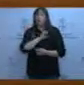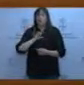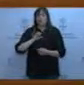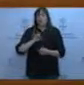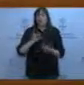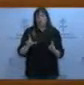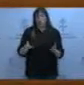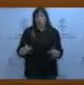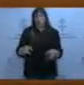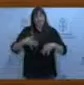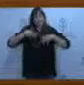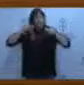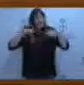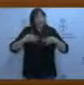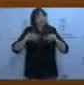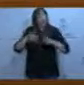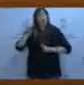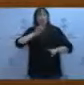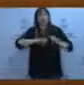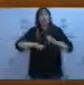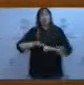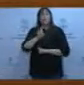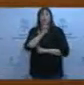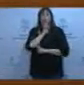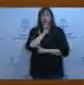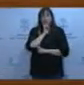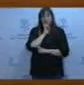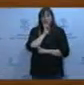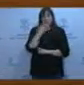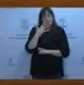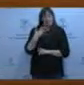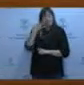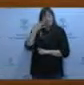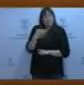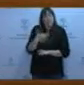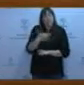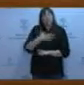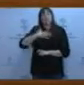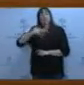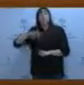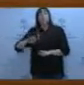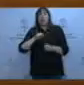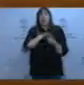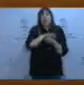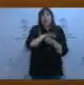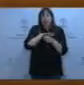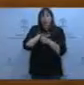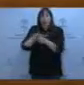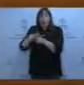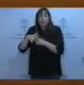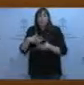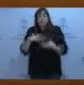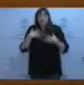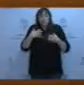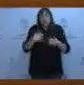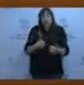es que nos encontramos ante un problema complejo. Es cierto que probablemente de todos los ámbitos de la salud, en la salud